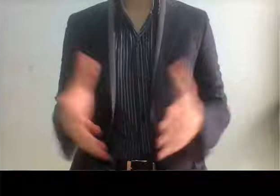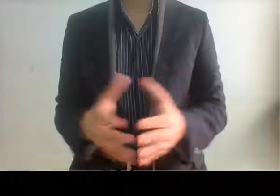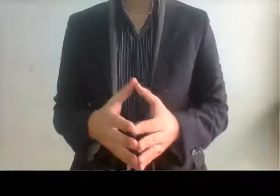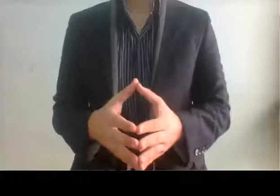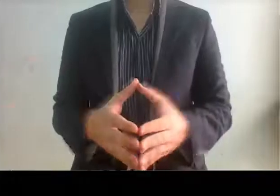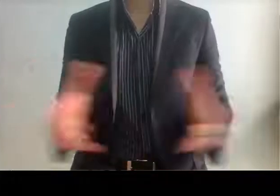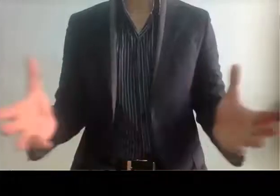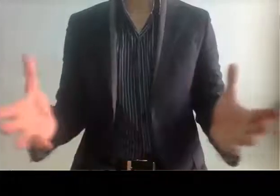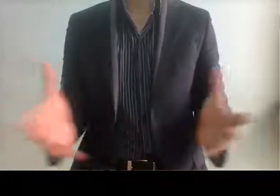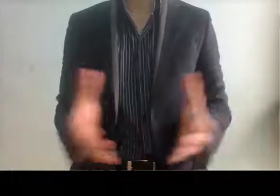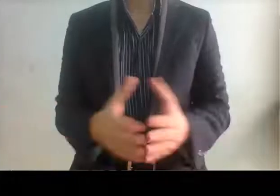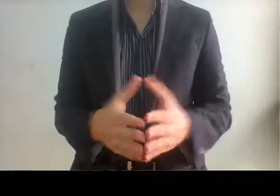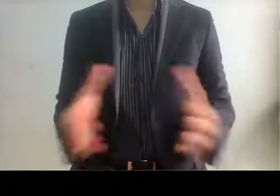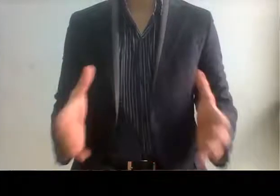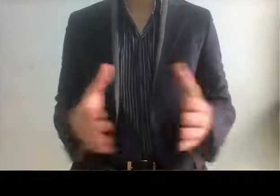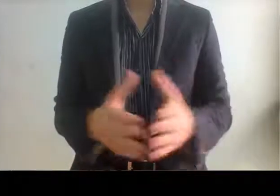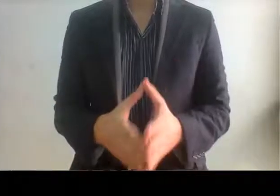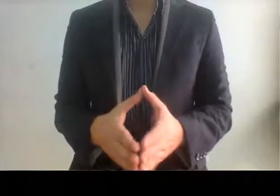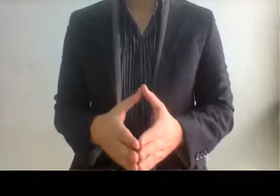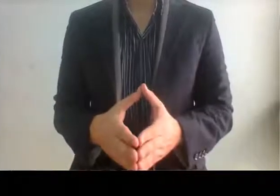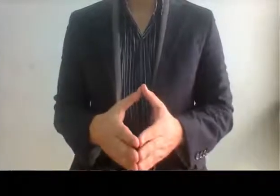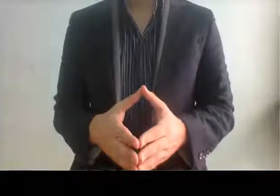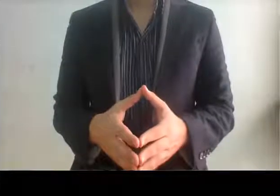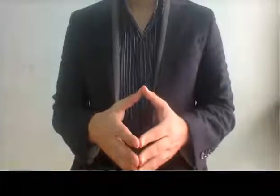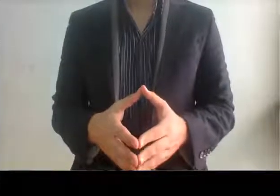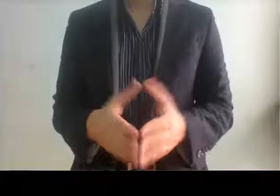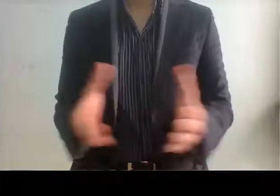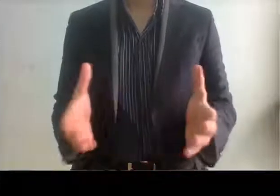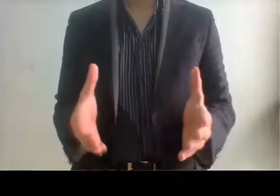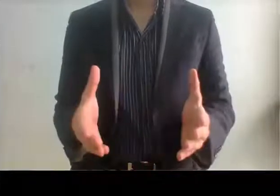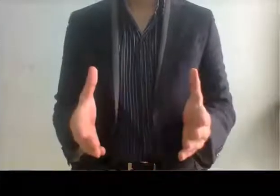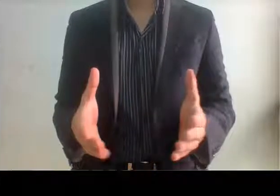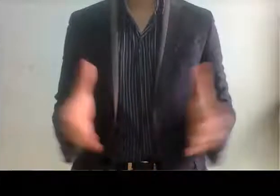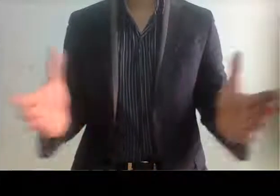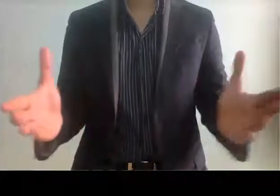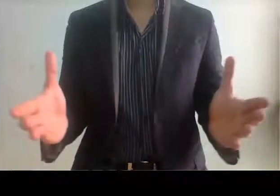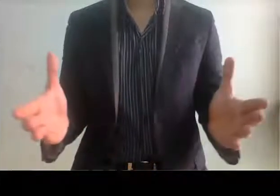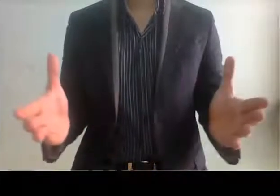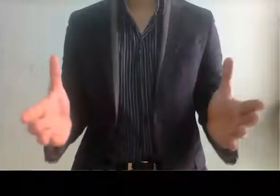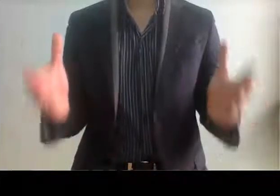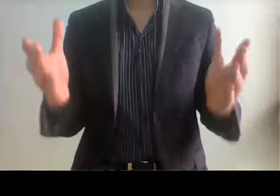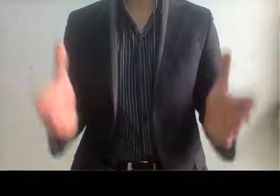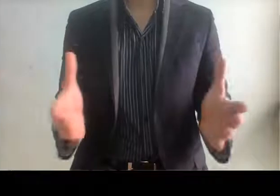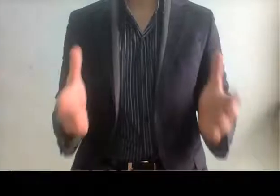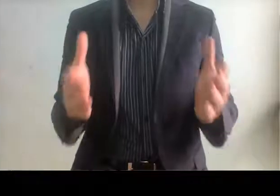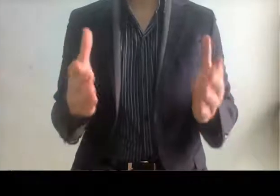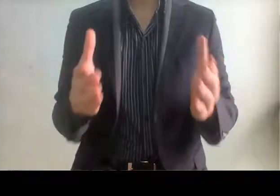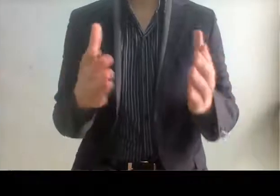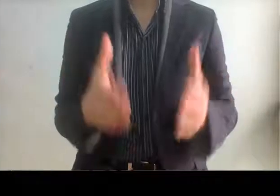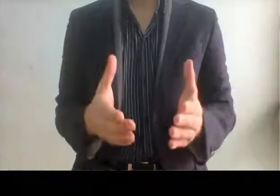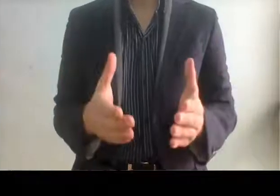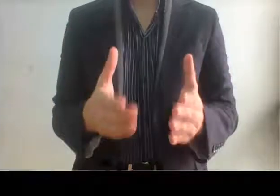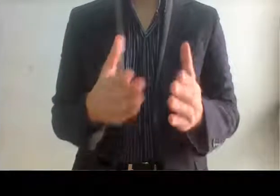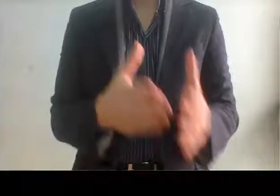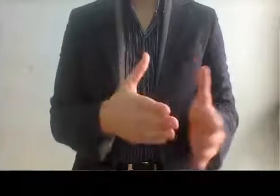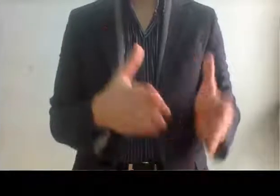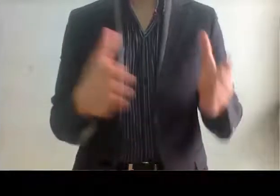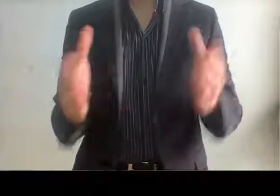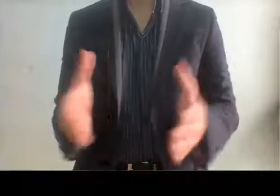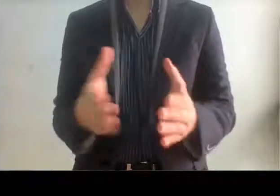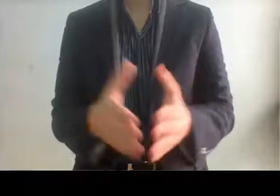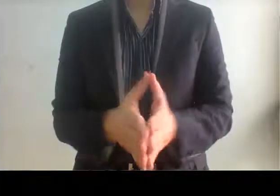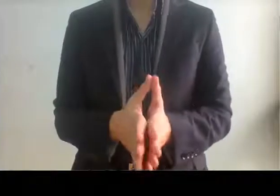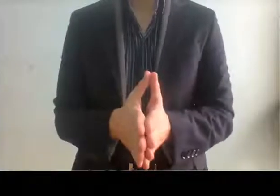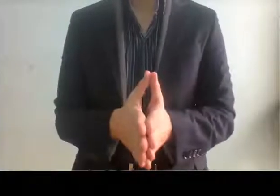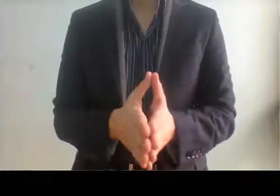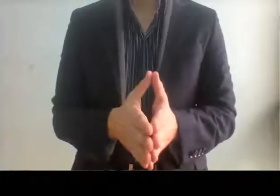grandes los han contratado y ahorita ganan cantidades bastante grandes de dinero. Y pues bueno, es básicamente los mexicanos tenemos habilidad y tenemos conocimiento